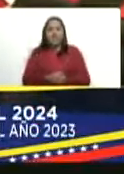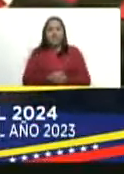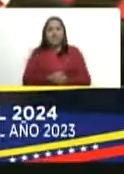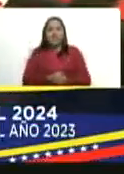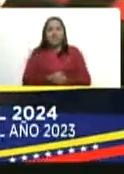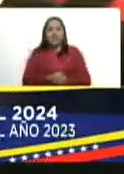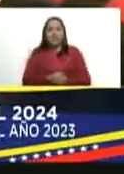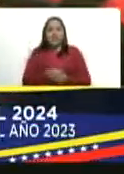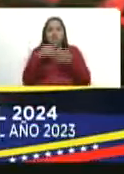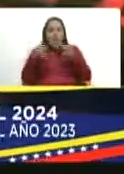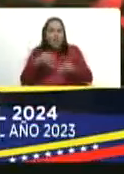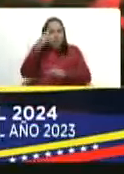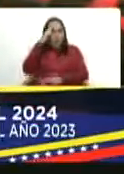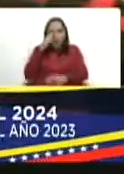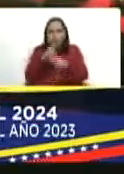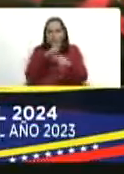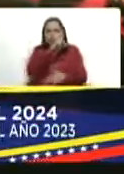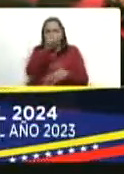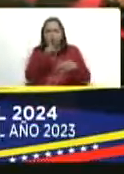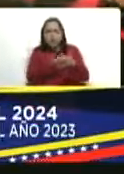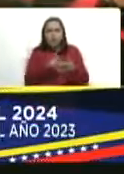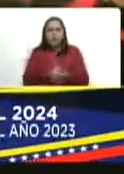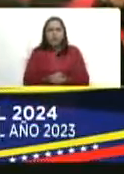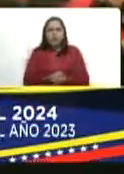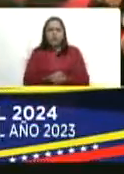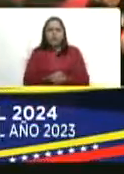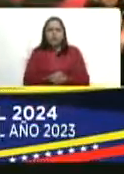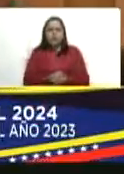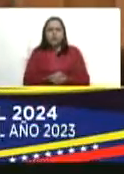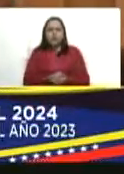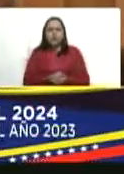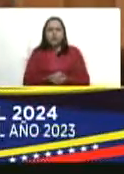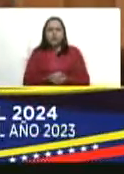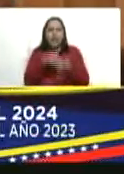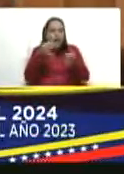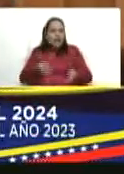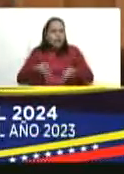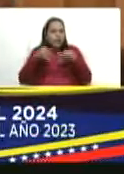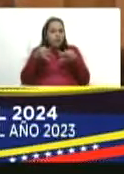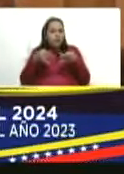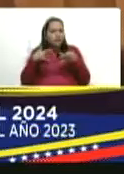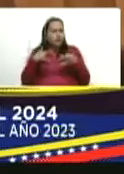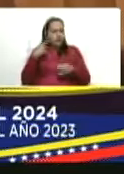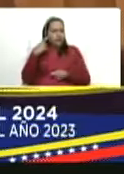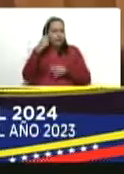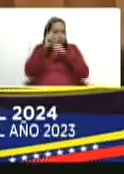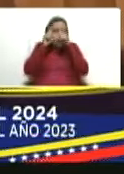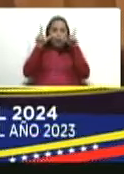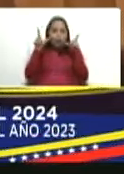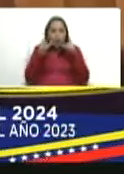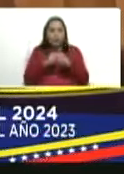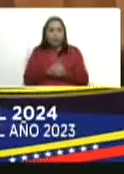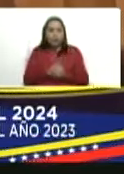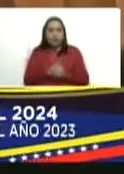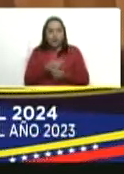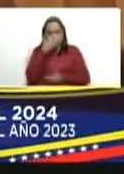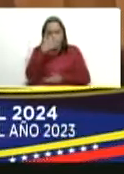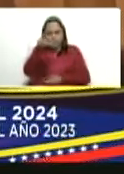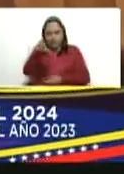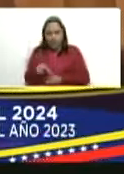Siempre he admirado mucho eso y siempre he tenido una impresión de asombro frente a un